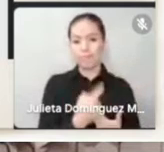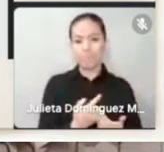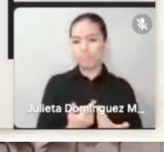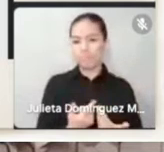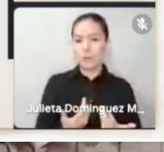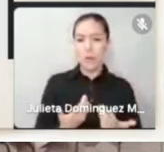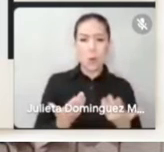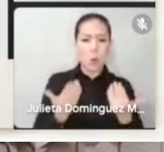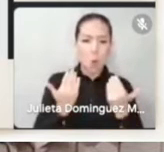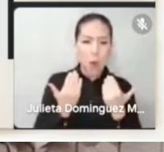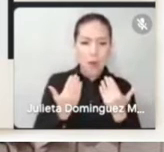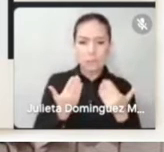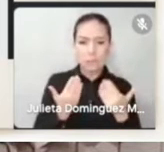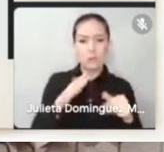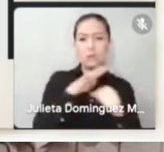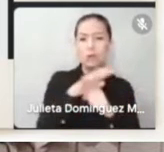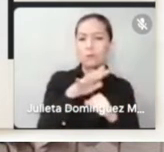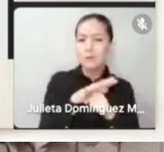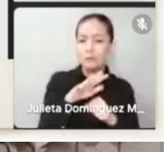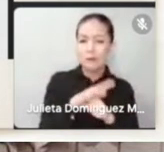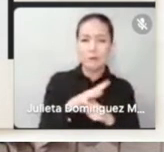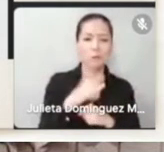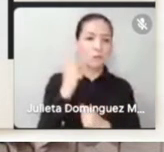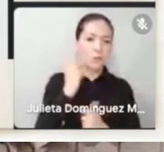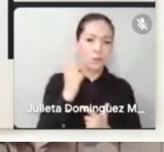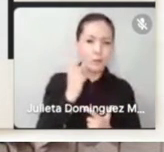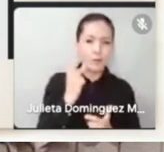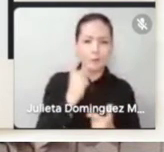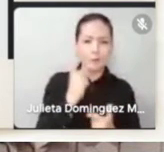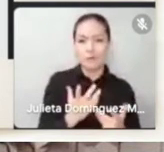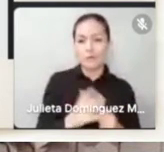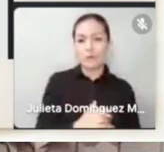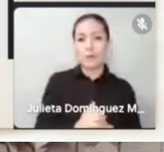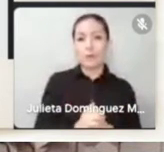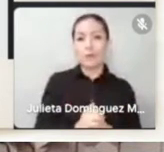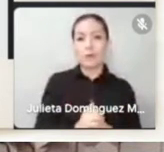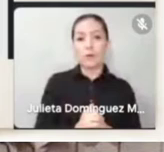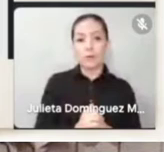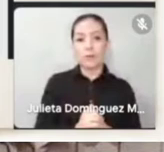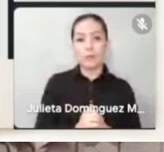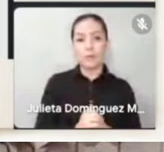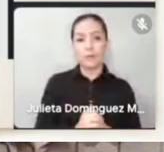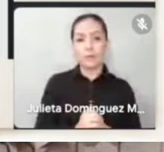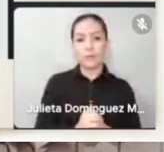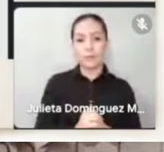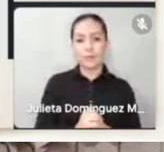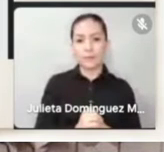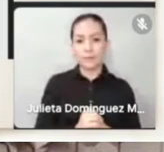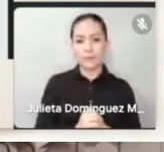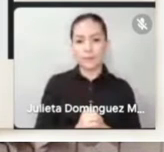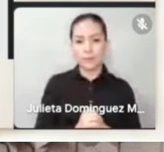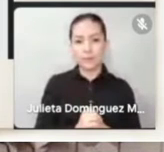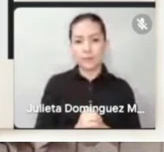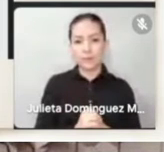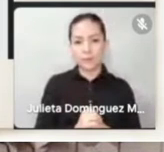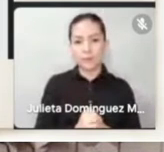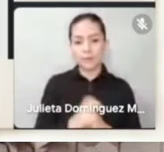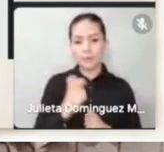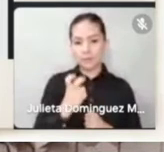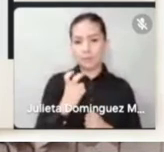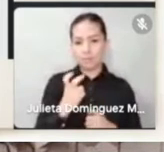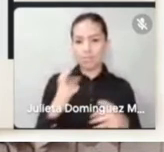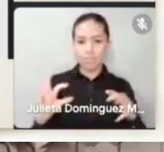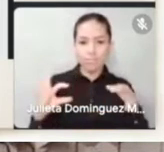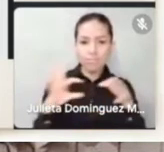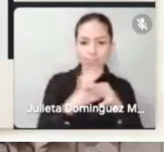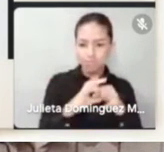las siguientes consideraciones. En primer lugar, en relación a los procedimientos administrativos sancionadores que tienen relación con